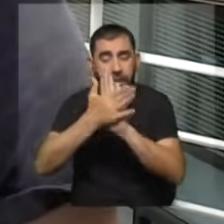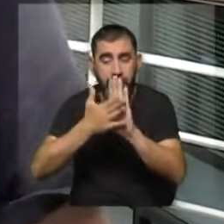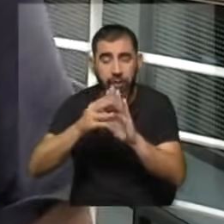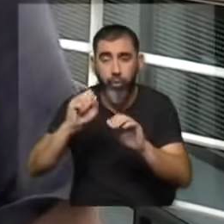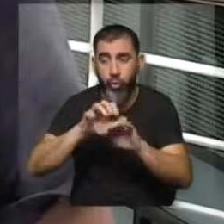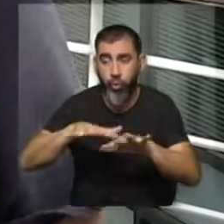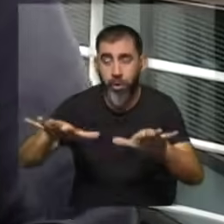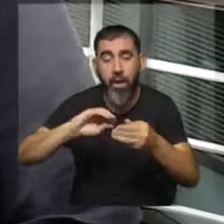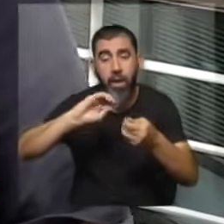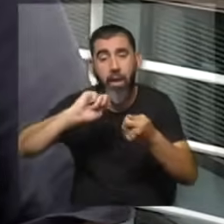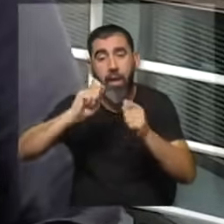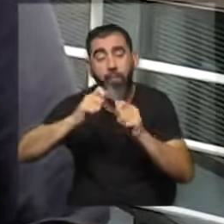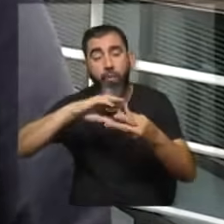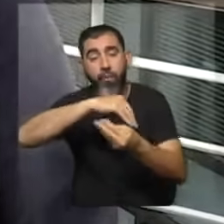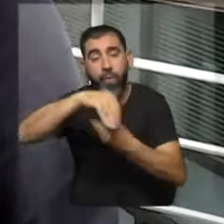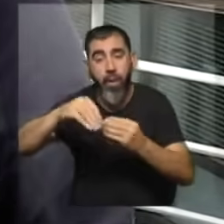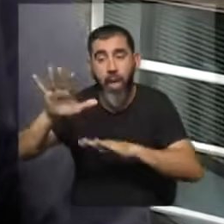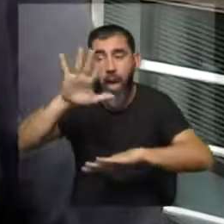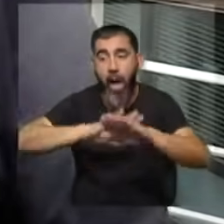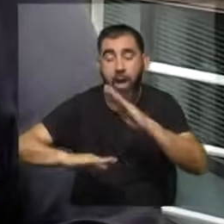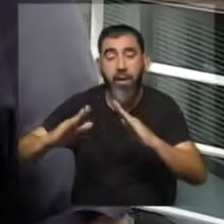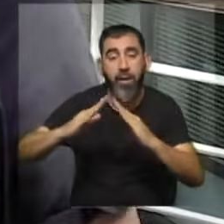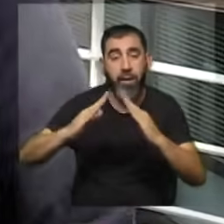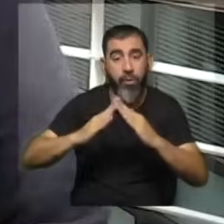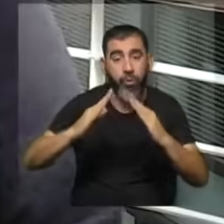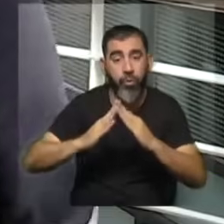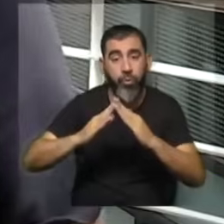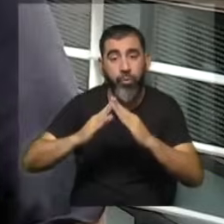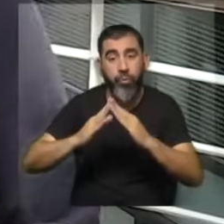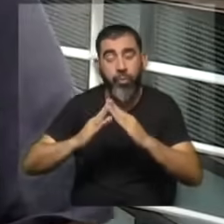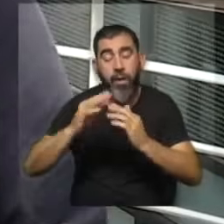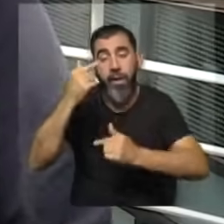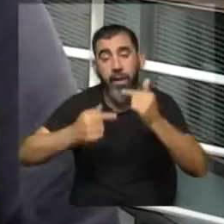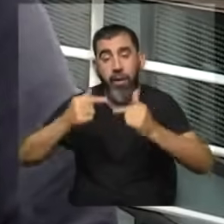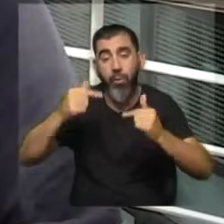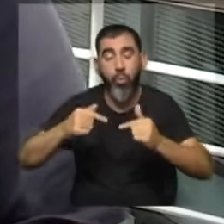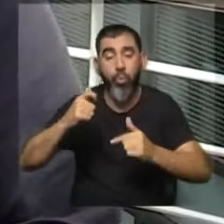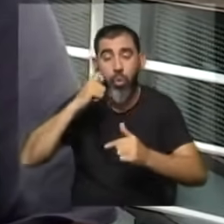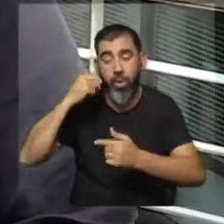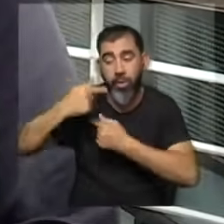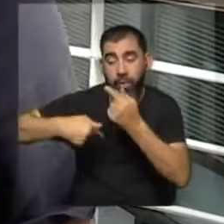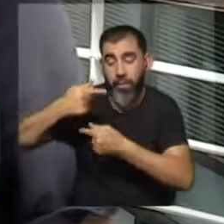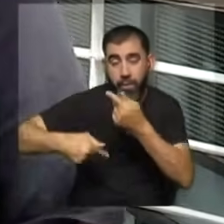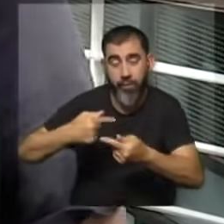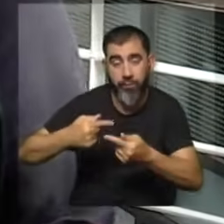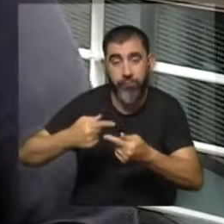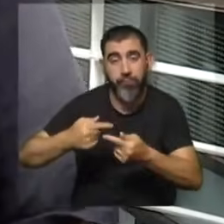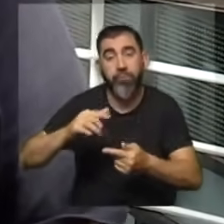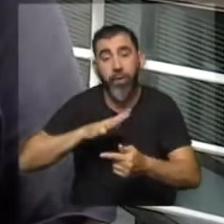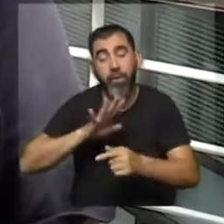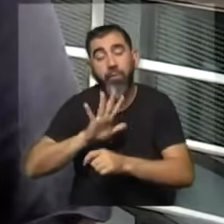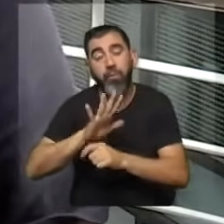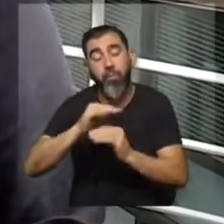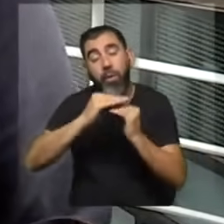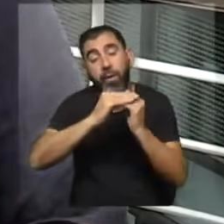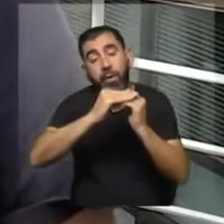en el cambio familiar en los arreglos resid de las personas la transferencia de los recursos entre generaciones hay una cierta apariencia de